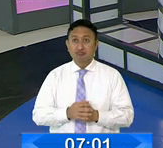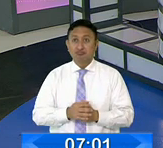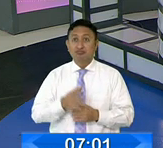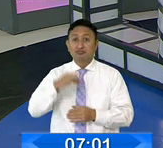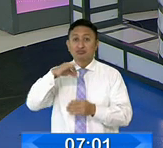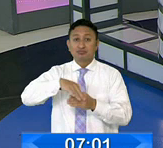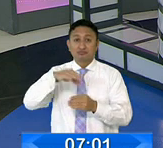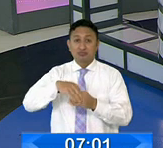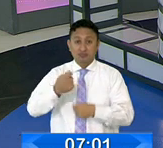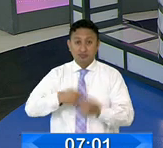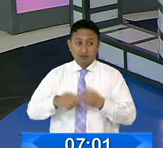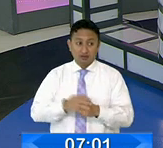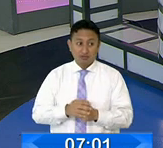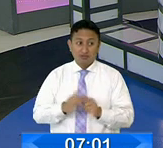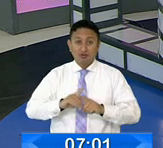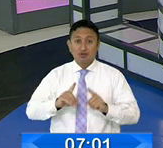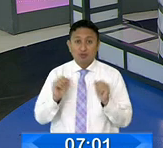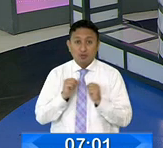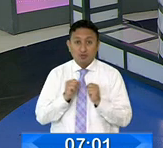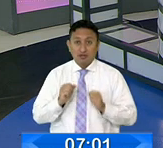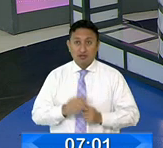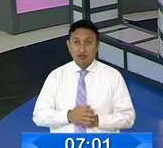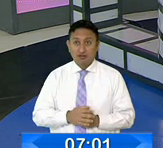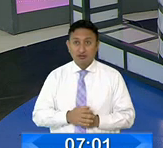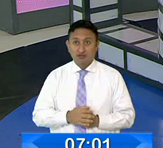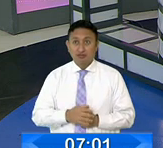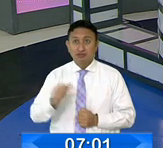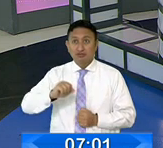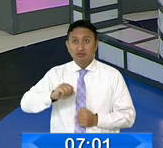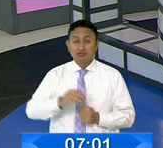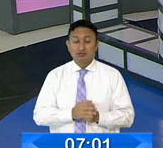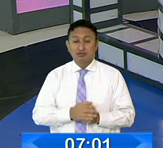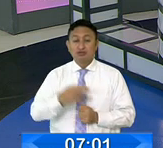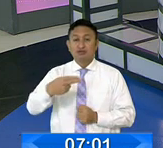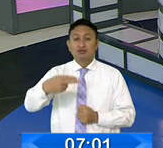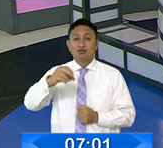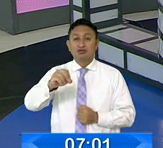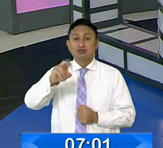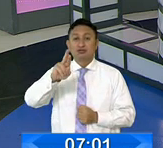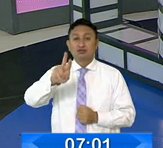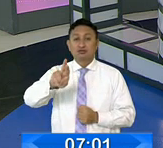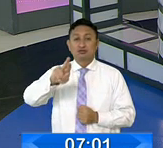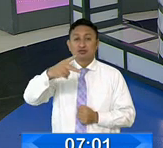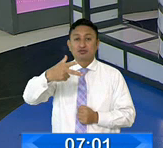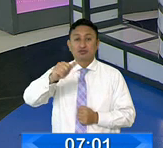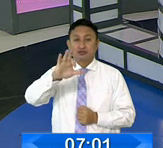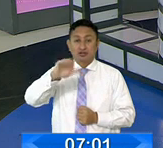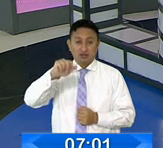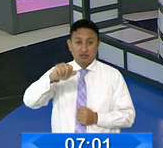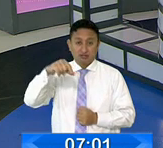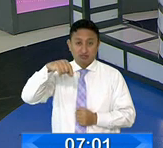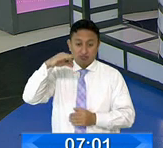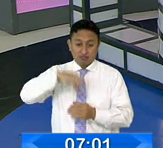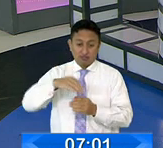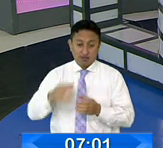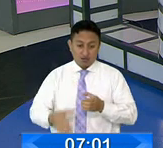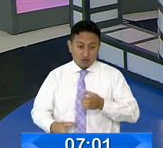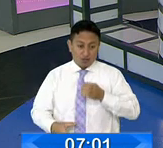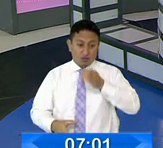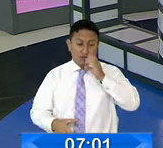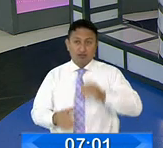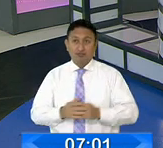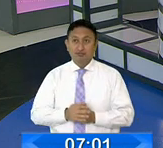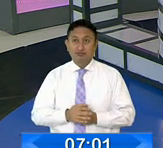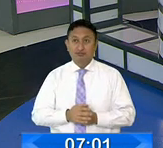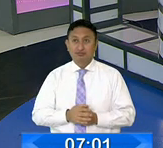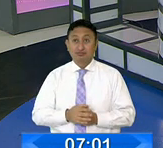de vieja, pero friecitas. Ah, claro. Son, por ejemplo, deliciosas. La horchata. También sí. Usted la toma como es, como nuestro amado Loja. Ahí